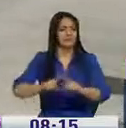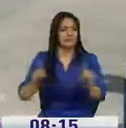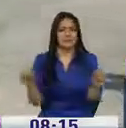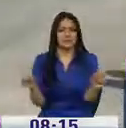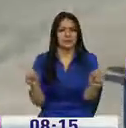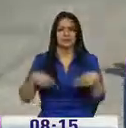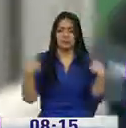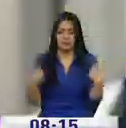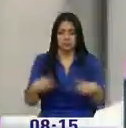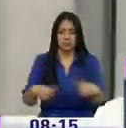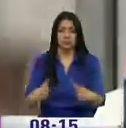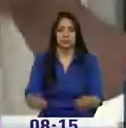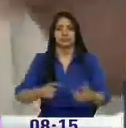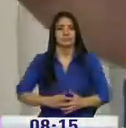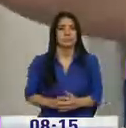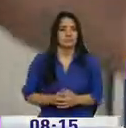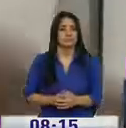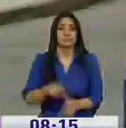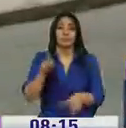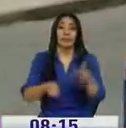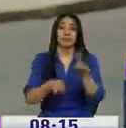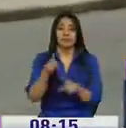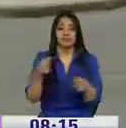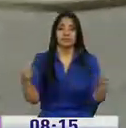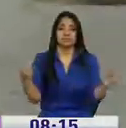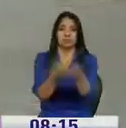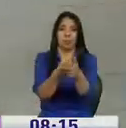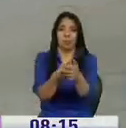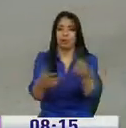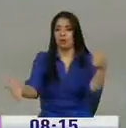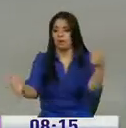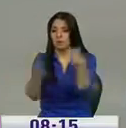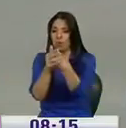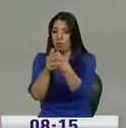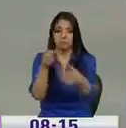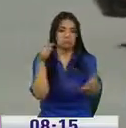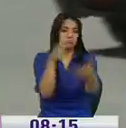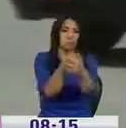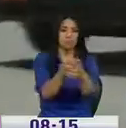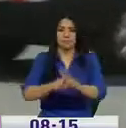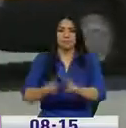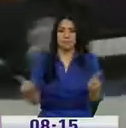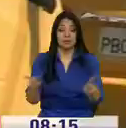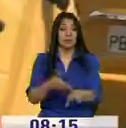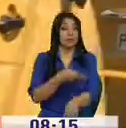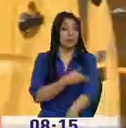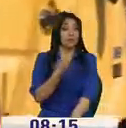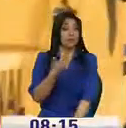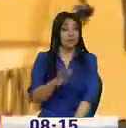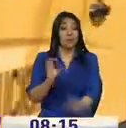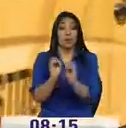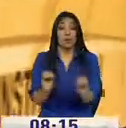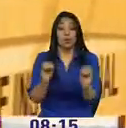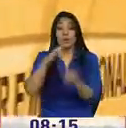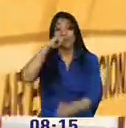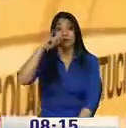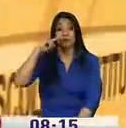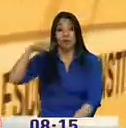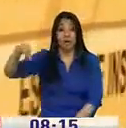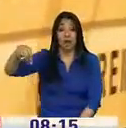a diario. Que ha habido algunos choques, ha existido aquí. Sí, ha habido algunos accidentes. Inclusive algunos niños casi